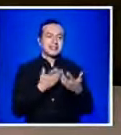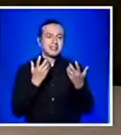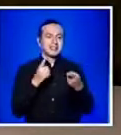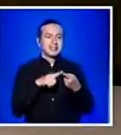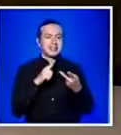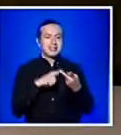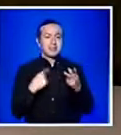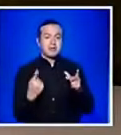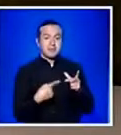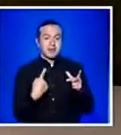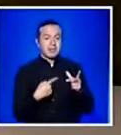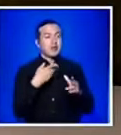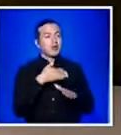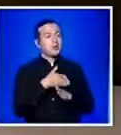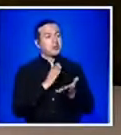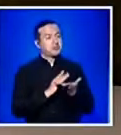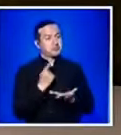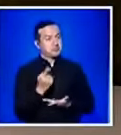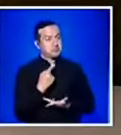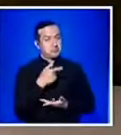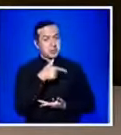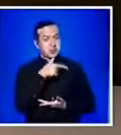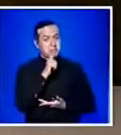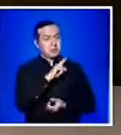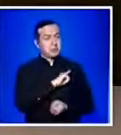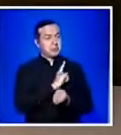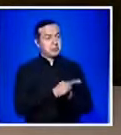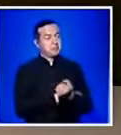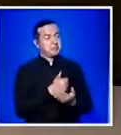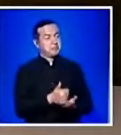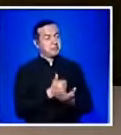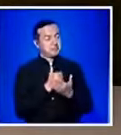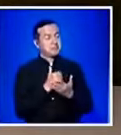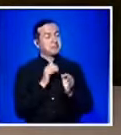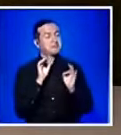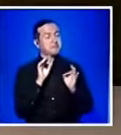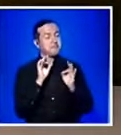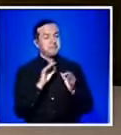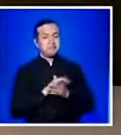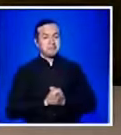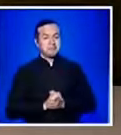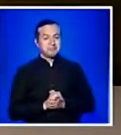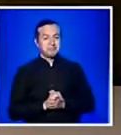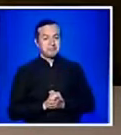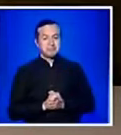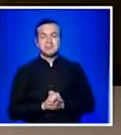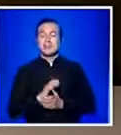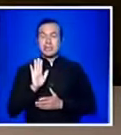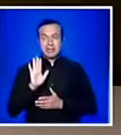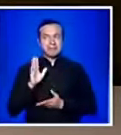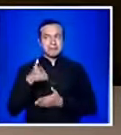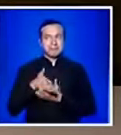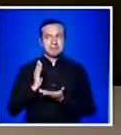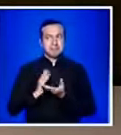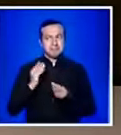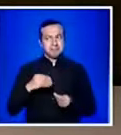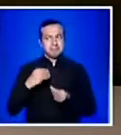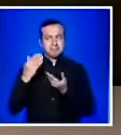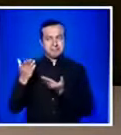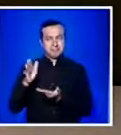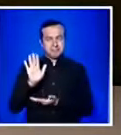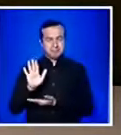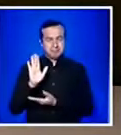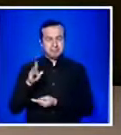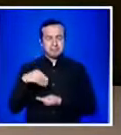en batido también, que es súper nutritivo sobre todo. Tiene mucho potasio. Ya le voy llevando. Muy bien, ya le voy